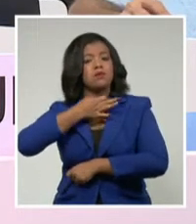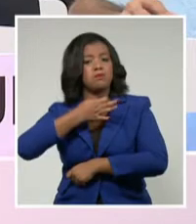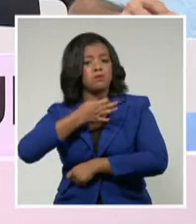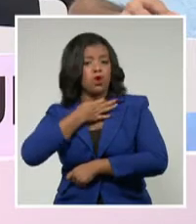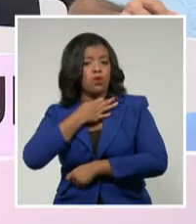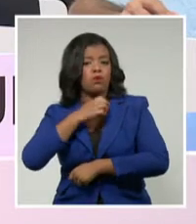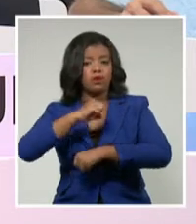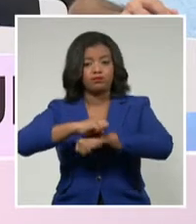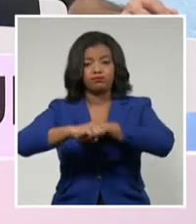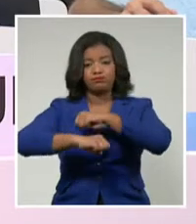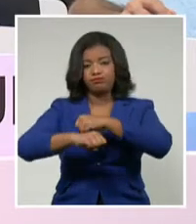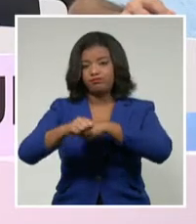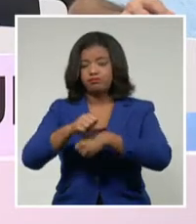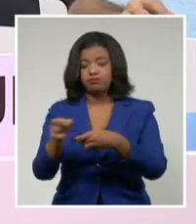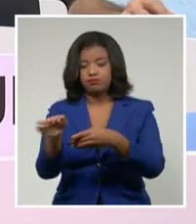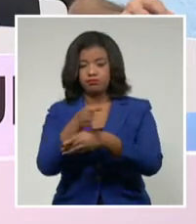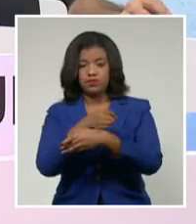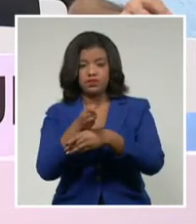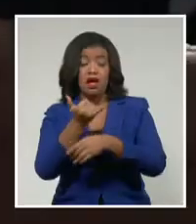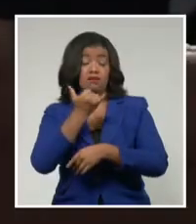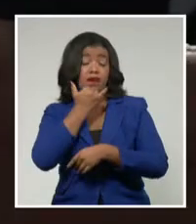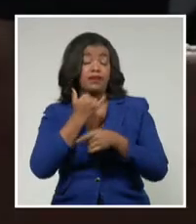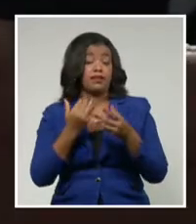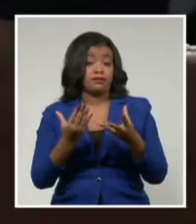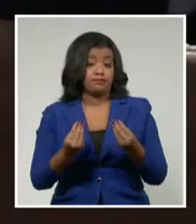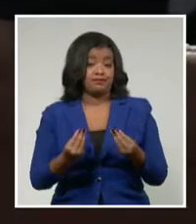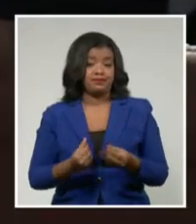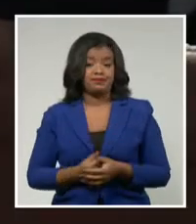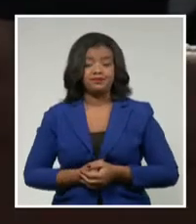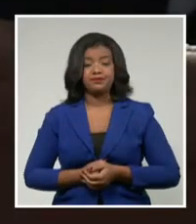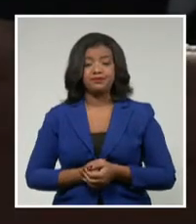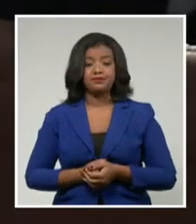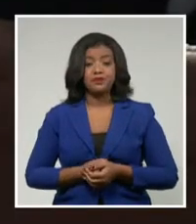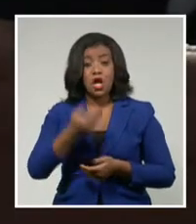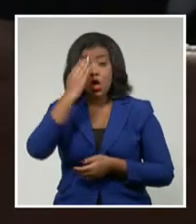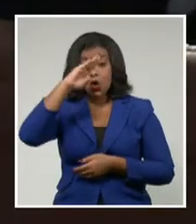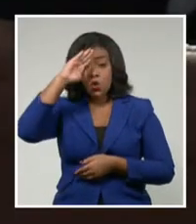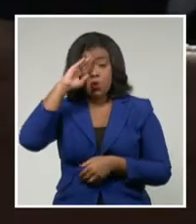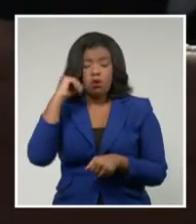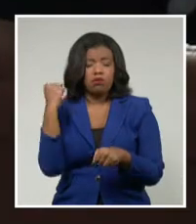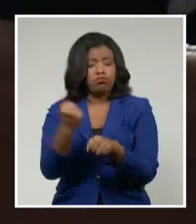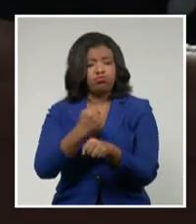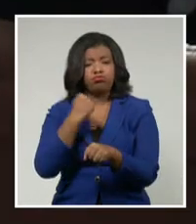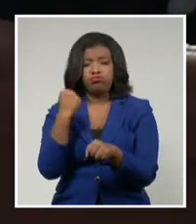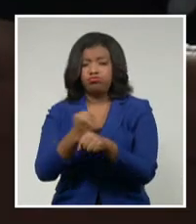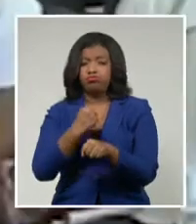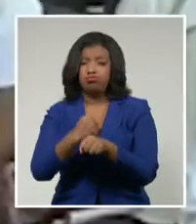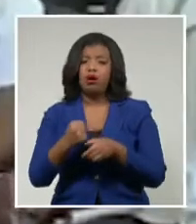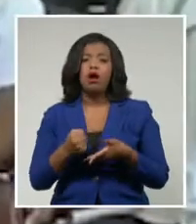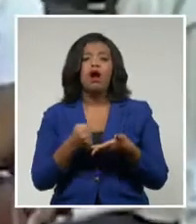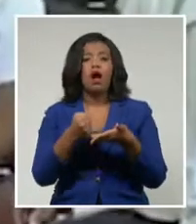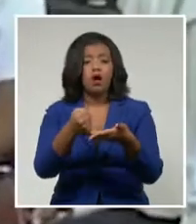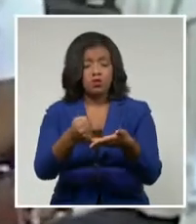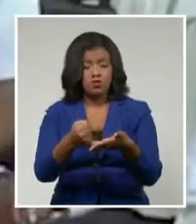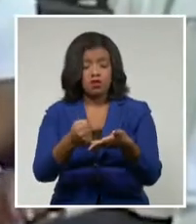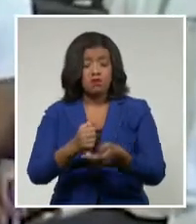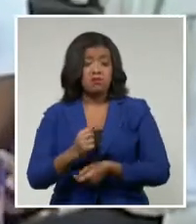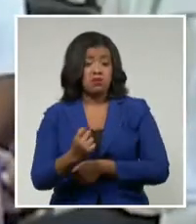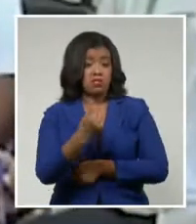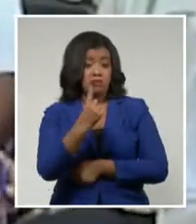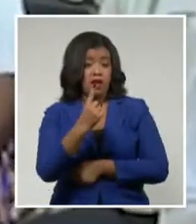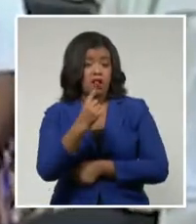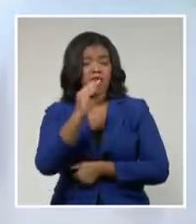estructurales que generan grandes vulnerabilidades. Cuba tiene una larga tradición de cooperación en la región, particularmente con el